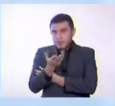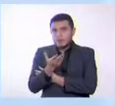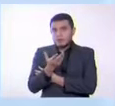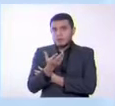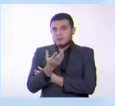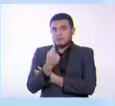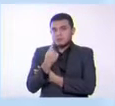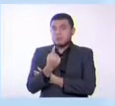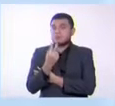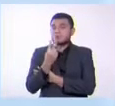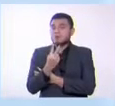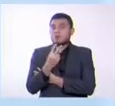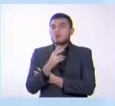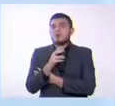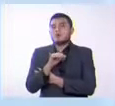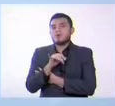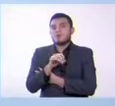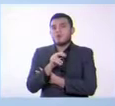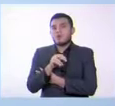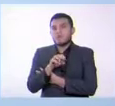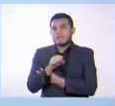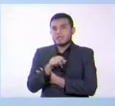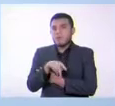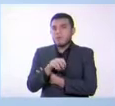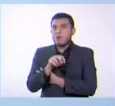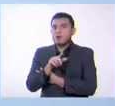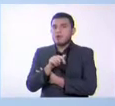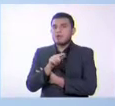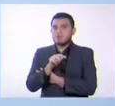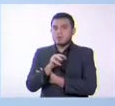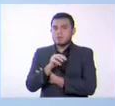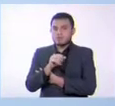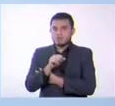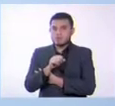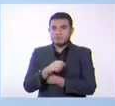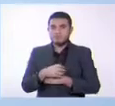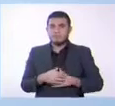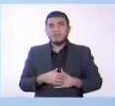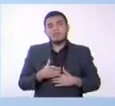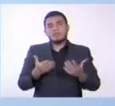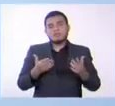por 2 iones poliatómicos. Estos iones poliatómicos ya